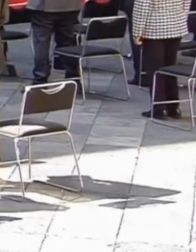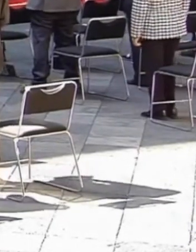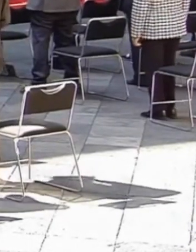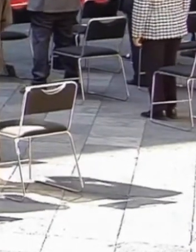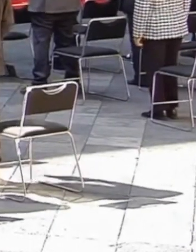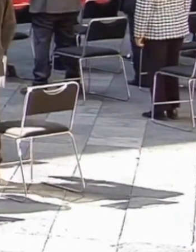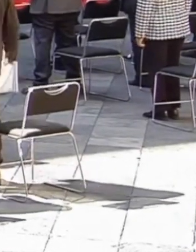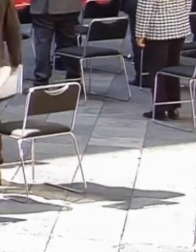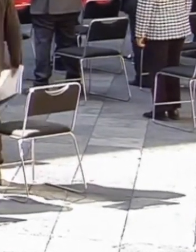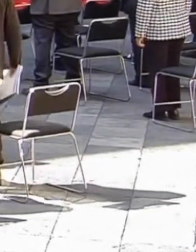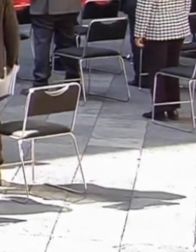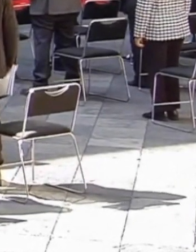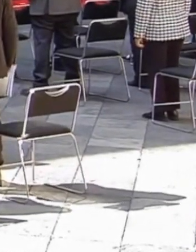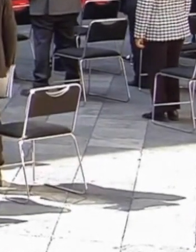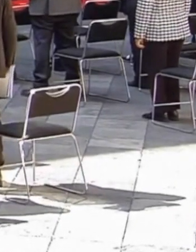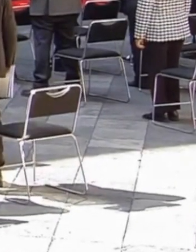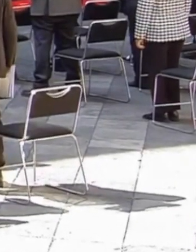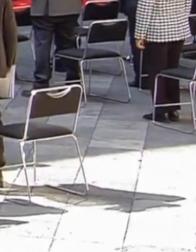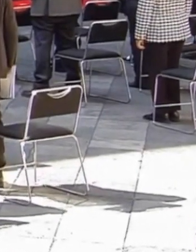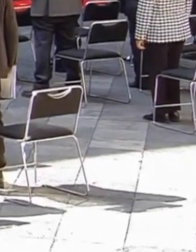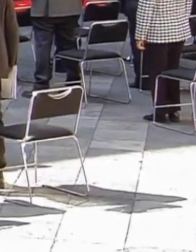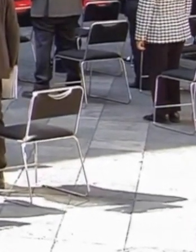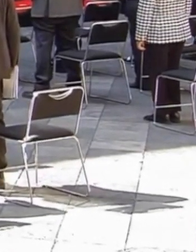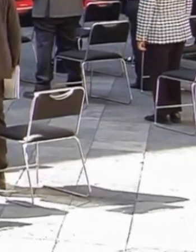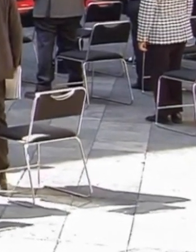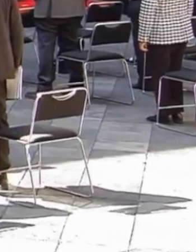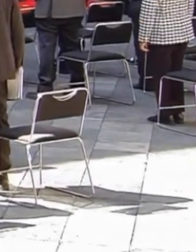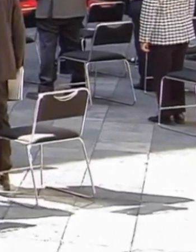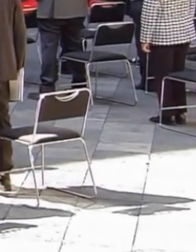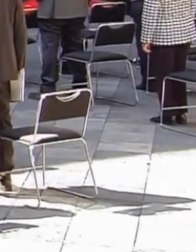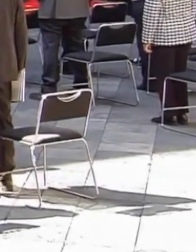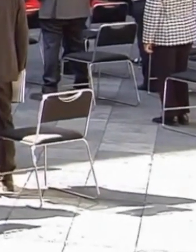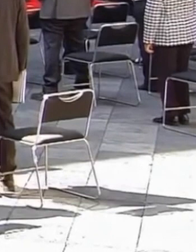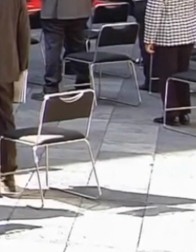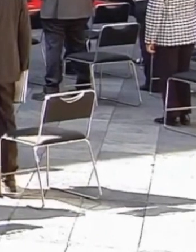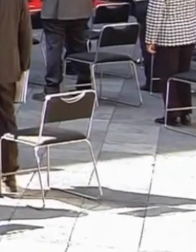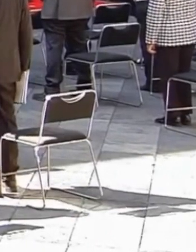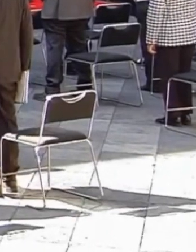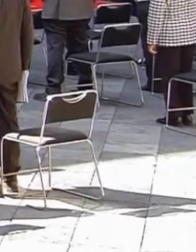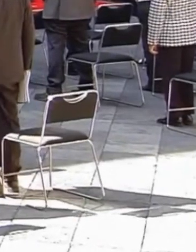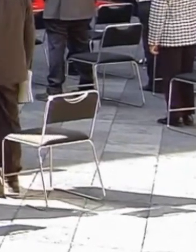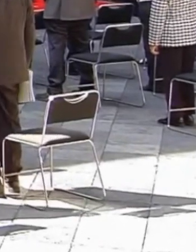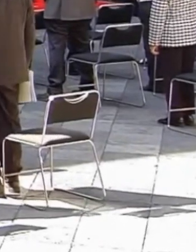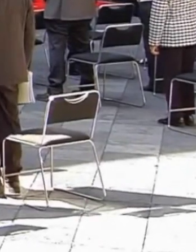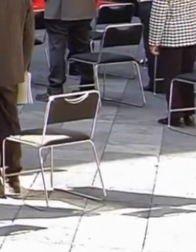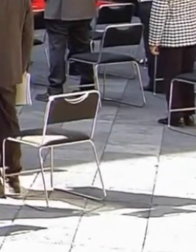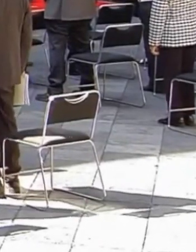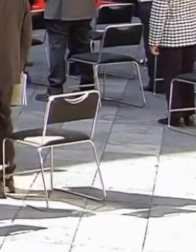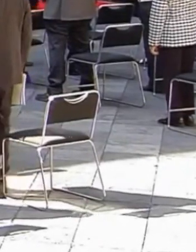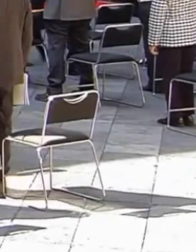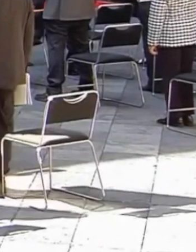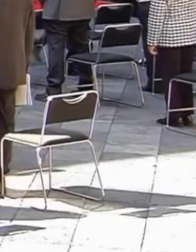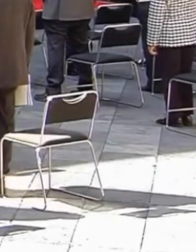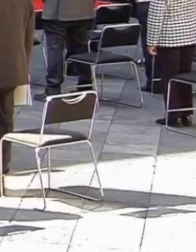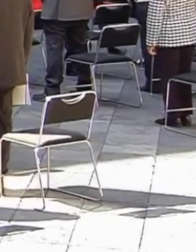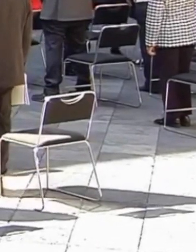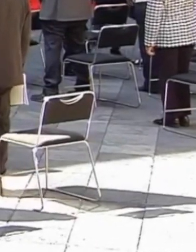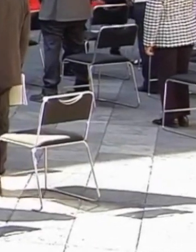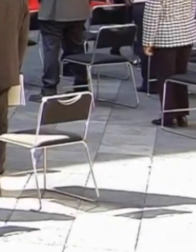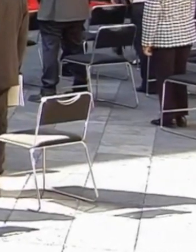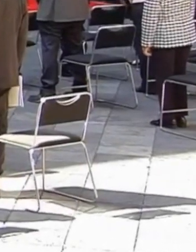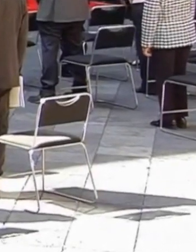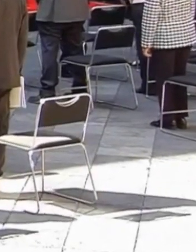el presidente de los Estados Unidos Mexicanos acompañado de su esposa la doctora Beatriz Gutiérrez